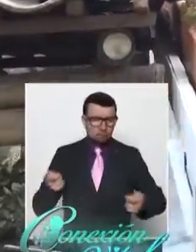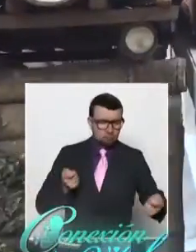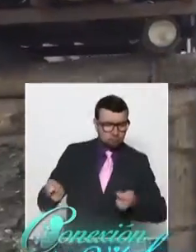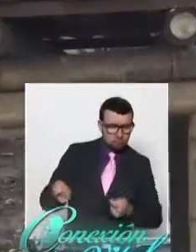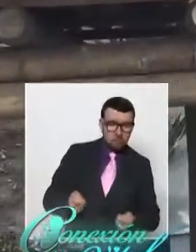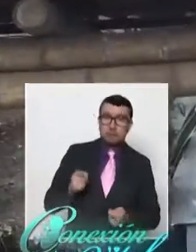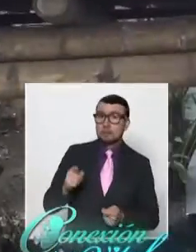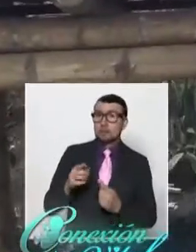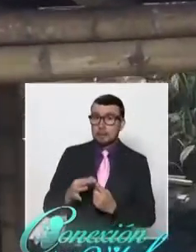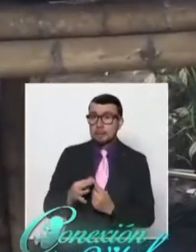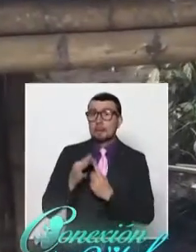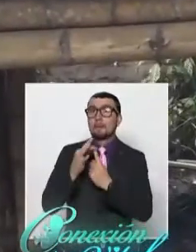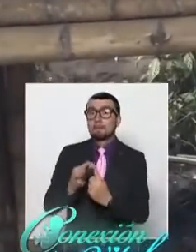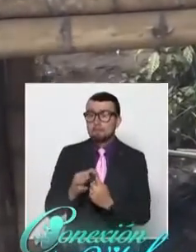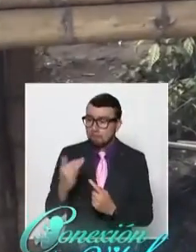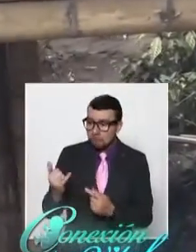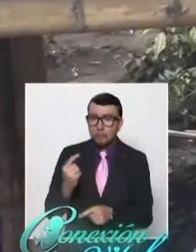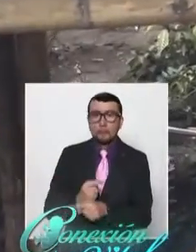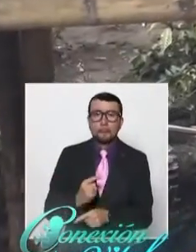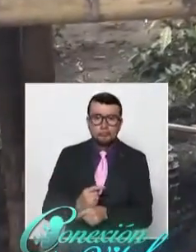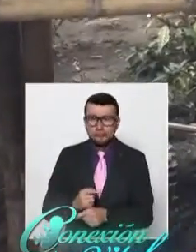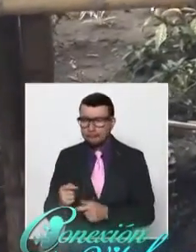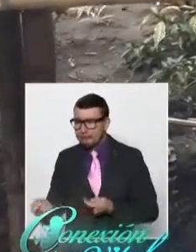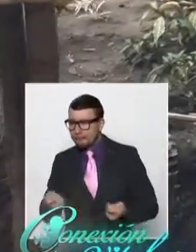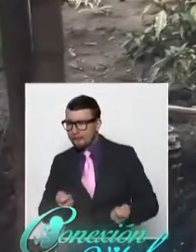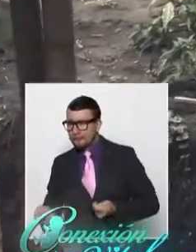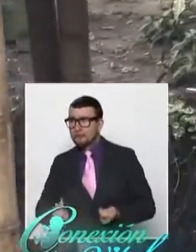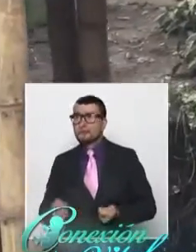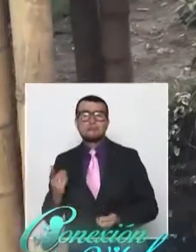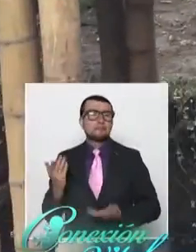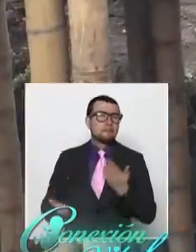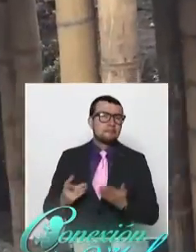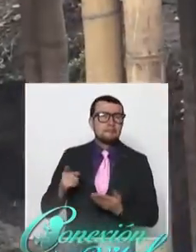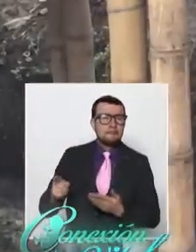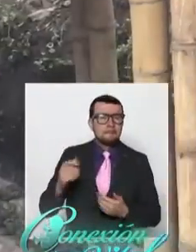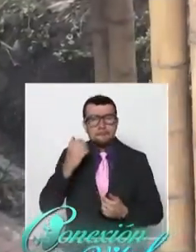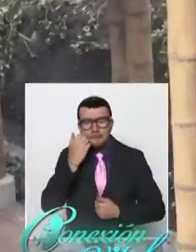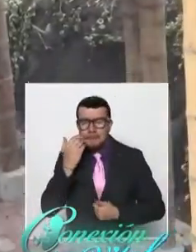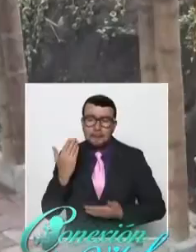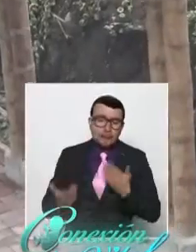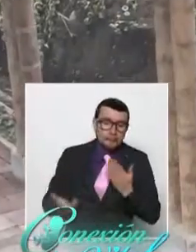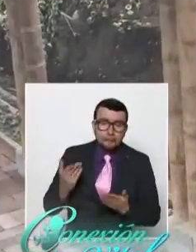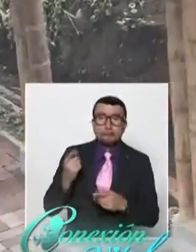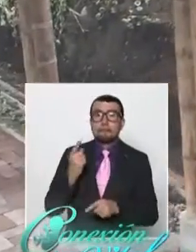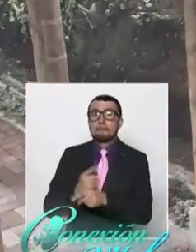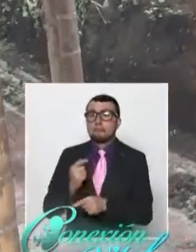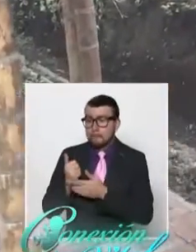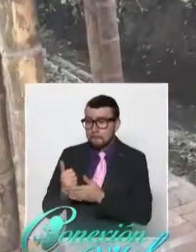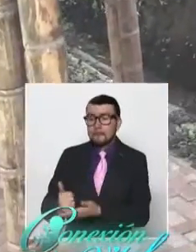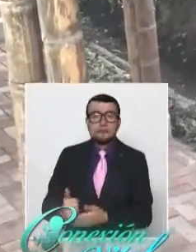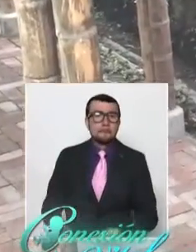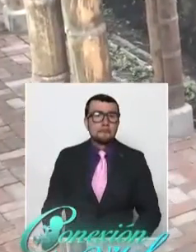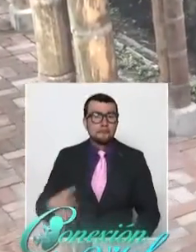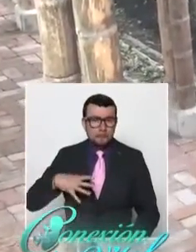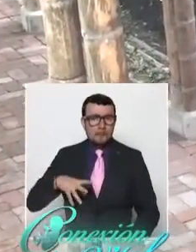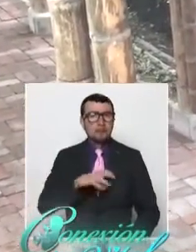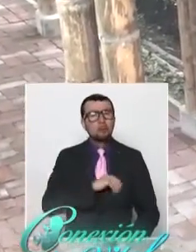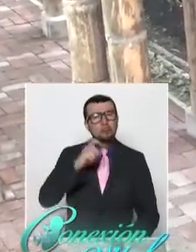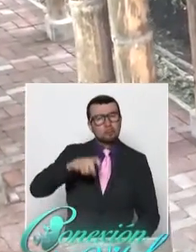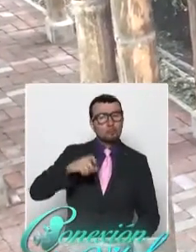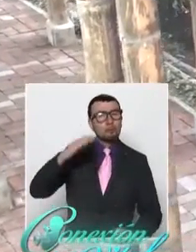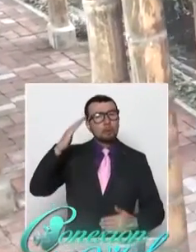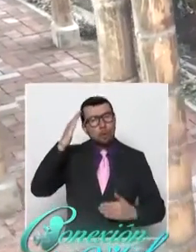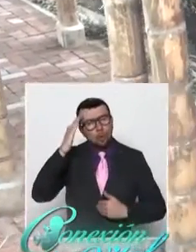tratamiento ideal y un tratamiento que sea dirigido según su enfermedad. Nosotros tenemos que tomar la conciencia